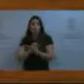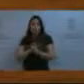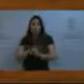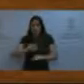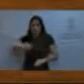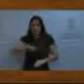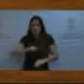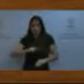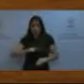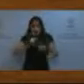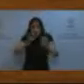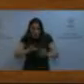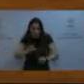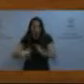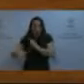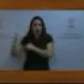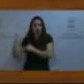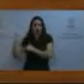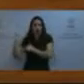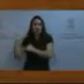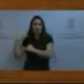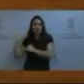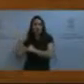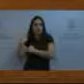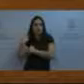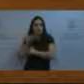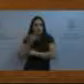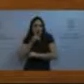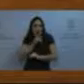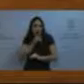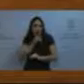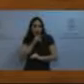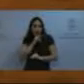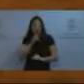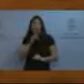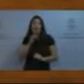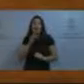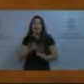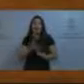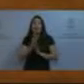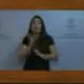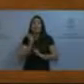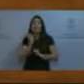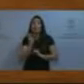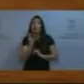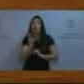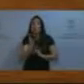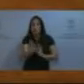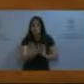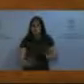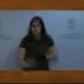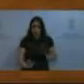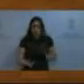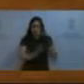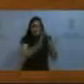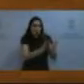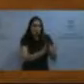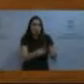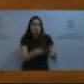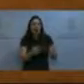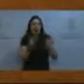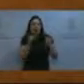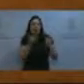como estaba. Mal, con tendencia a empeorar. Por mucho que usted se esfuerce hoy aquí en decir lo